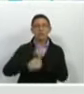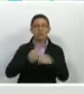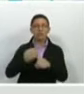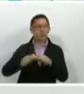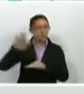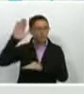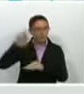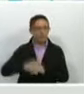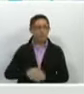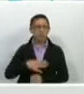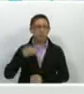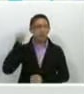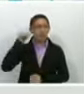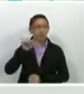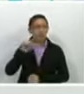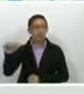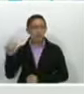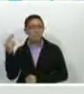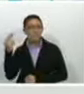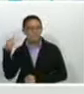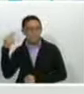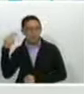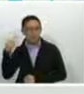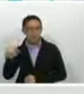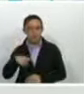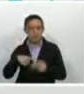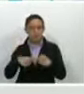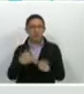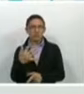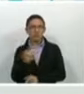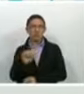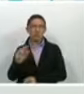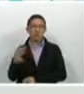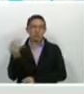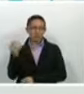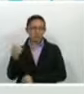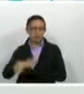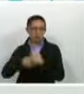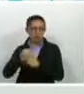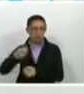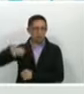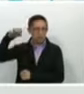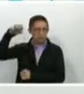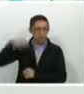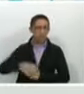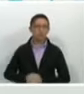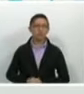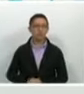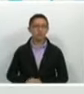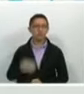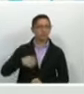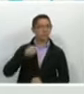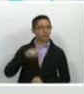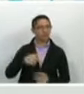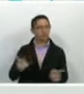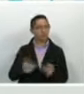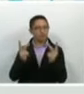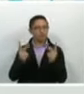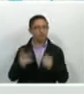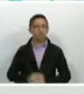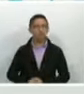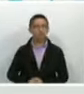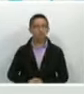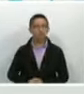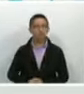abril a mayo, personas de 50 a 59 Así años. es. Ahí me toca, Ramiro. Sí. En la